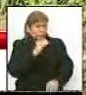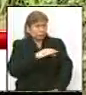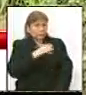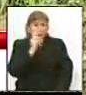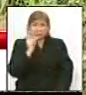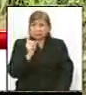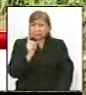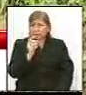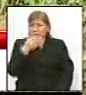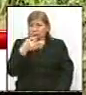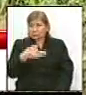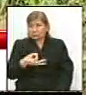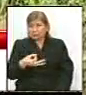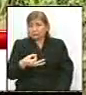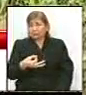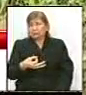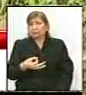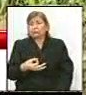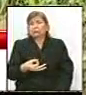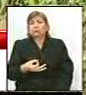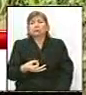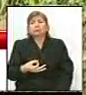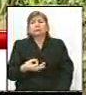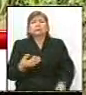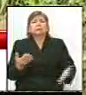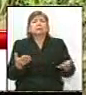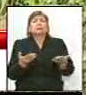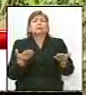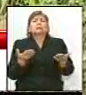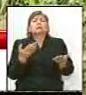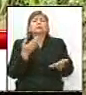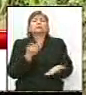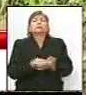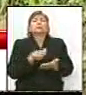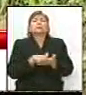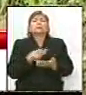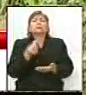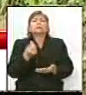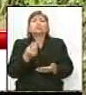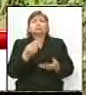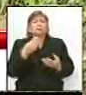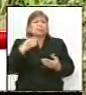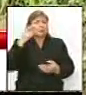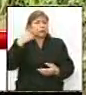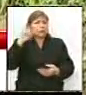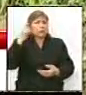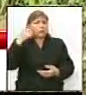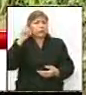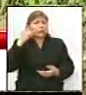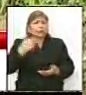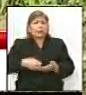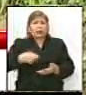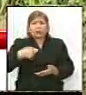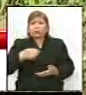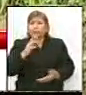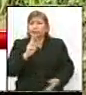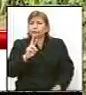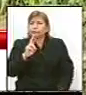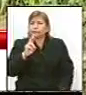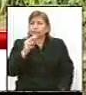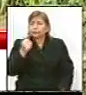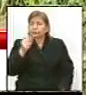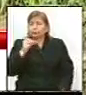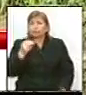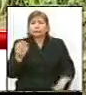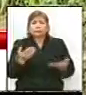uno de ellos realmente? ¿Dónde habrá quedado ese dinero? Hablan de millones y millones de inversión en el Braille, pero ¿dónde